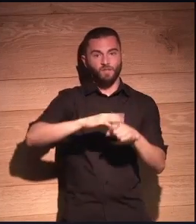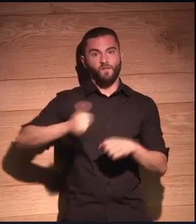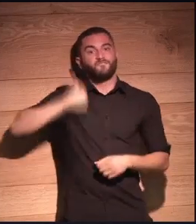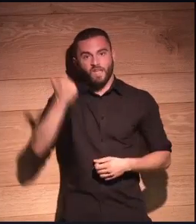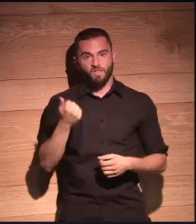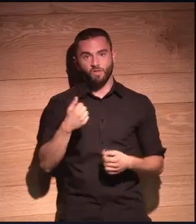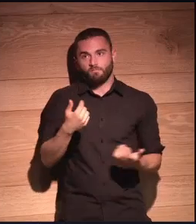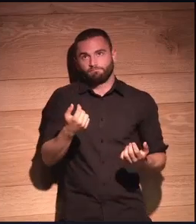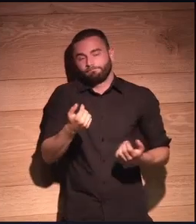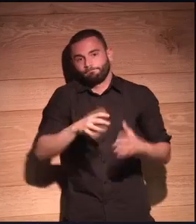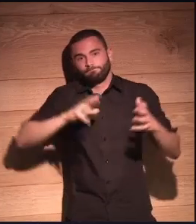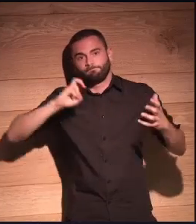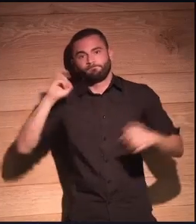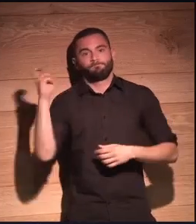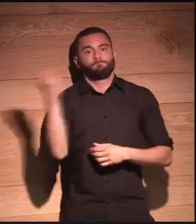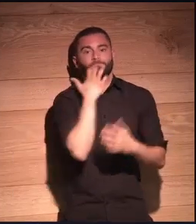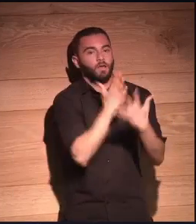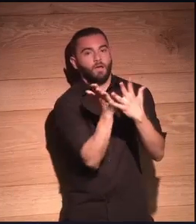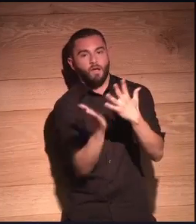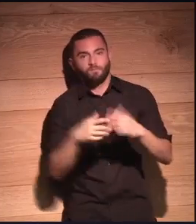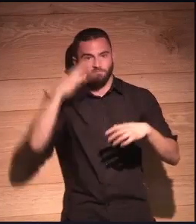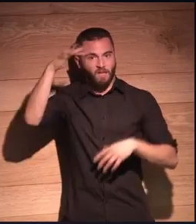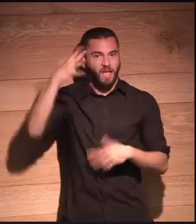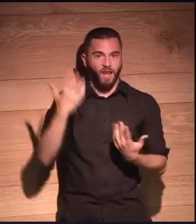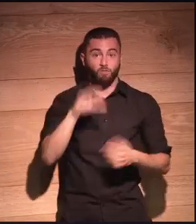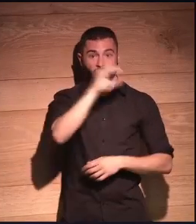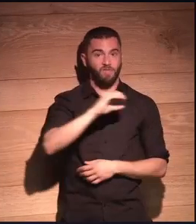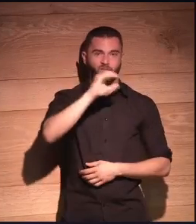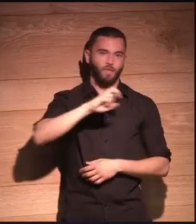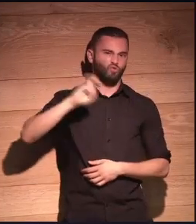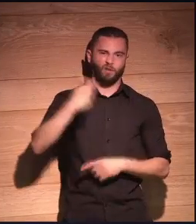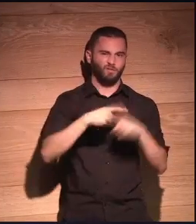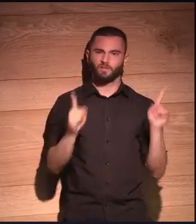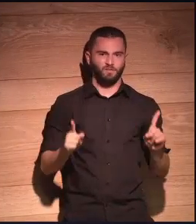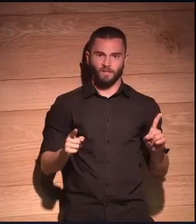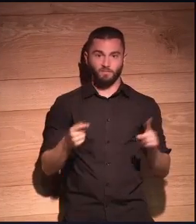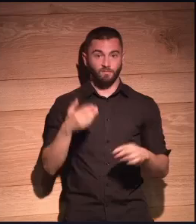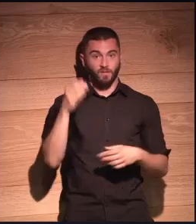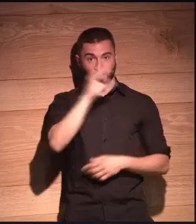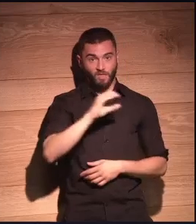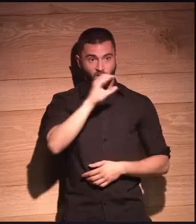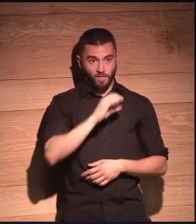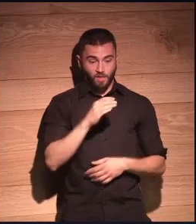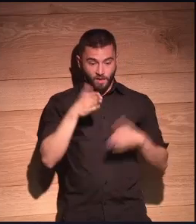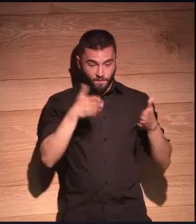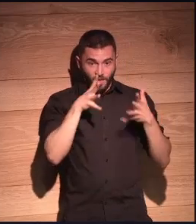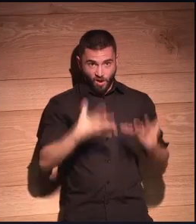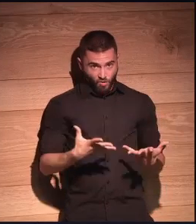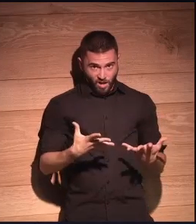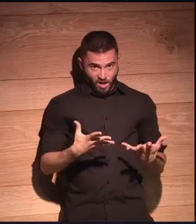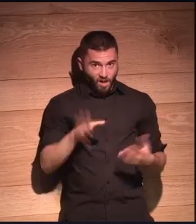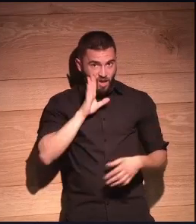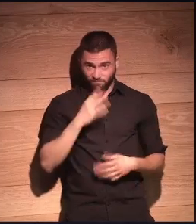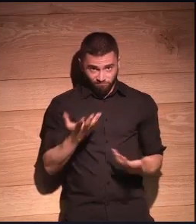cabezas imaginando posibilidades, ¿no? La ciencia es otra cosa, o sea, para la ciencia ahora, a día de hoy, eso no